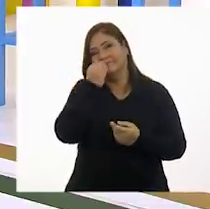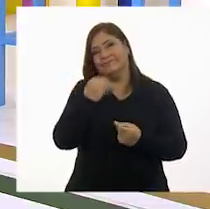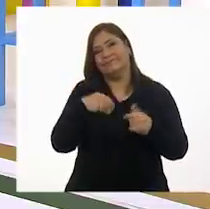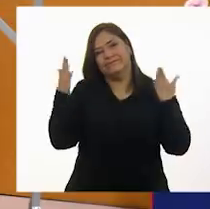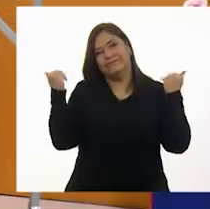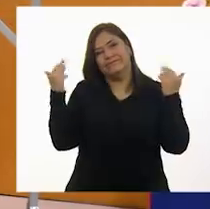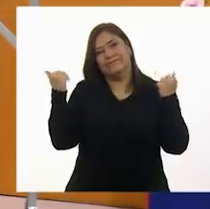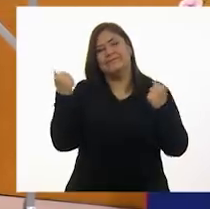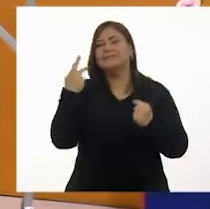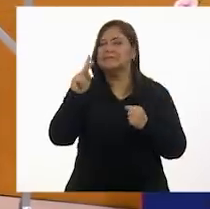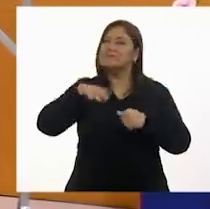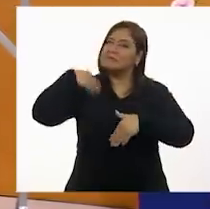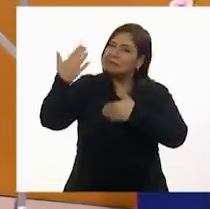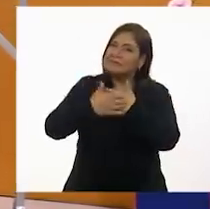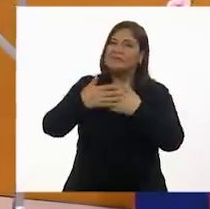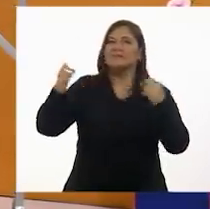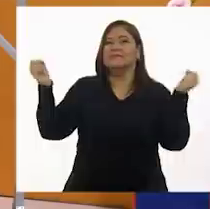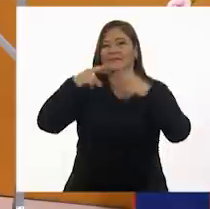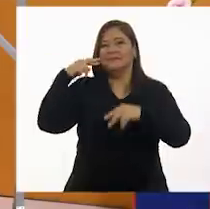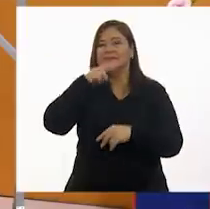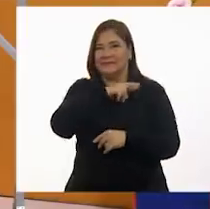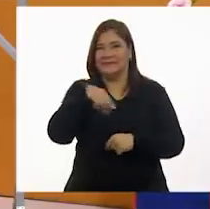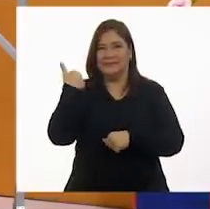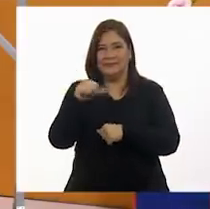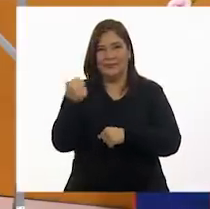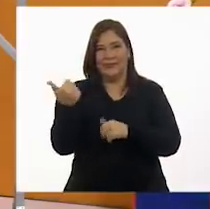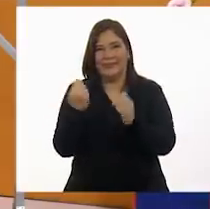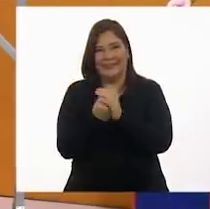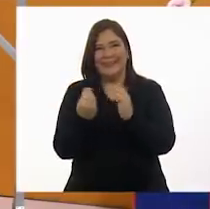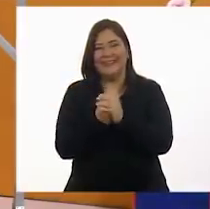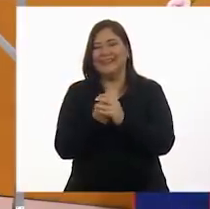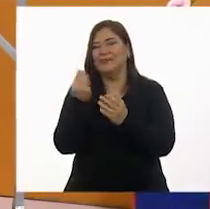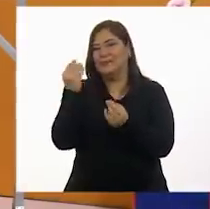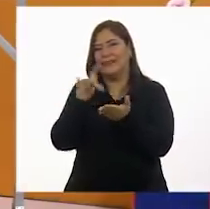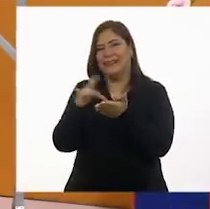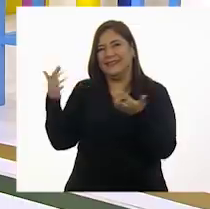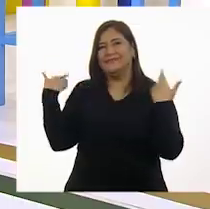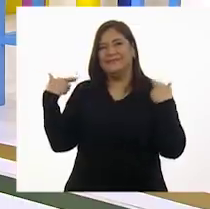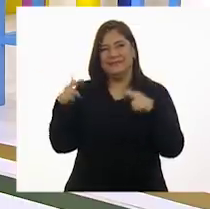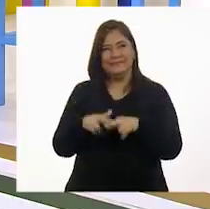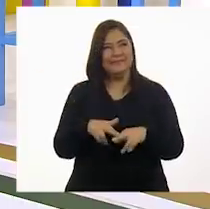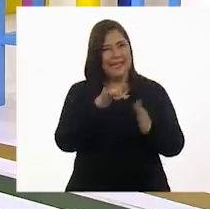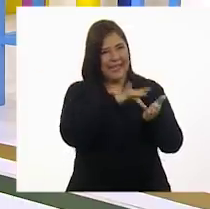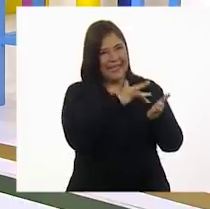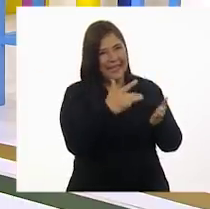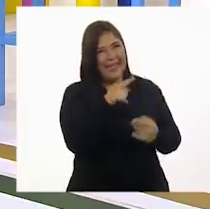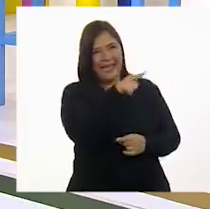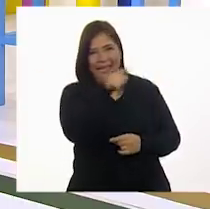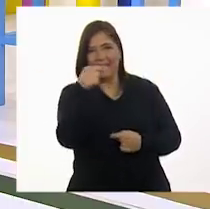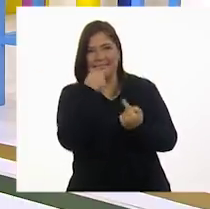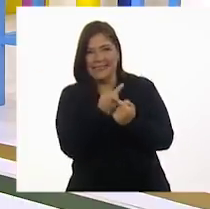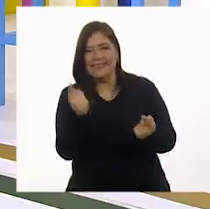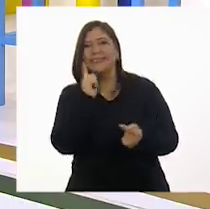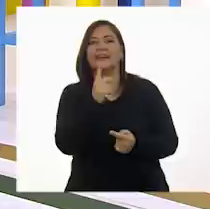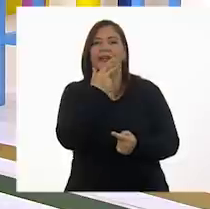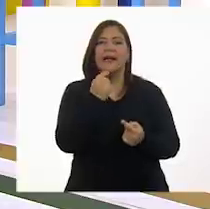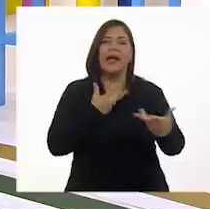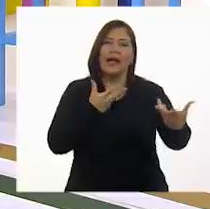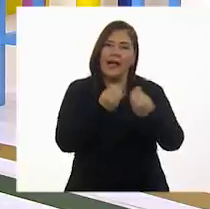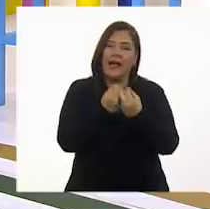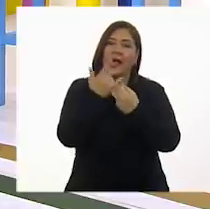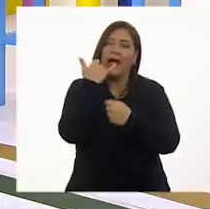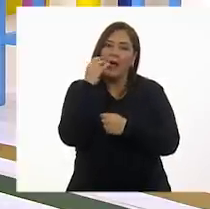Nos tenemos que ir, pero ya nos encontraremos de nuevo en otra clase. Así es. Así es. Muchísimas gracias, maestra. No, gracias a las niñas y a los niños que estuvieron con